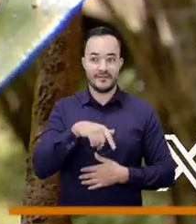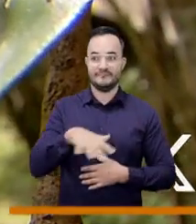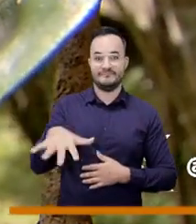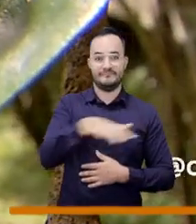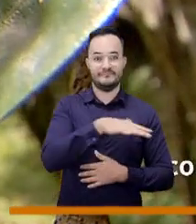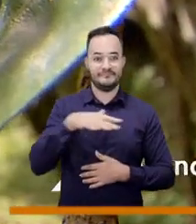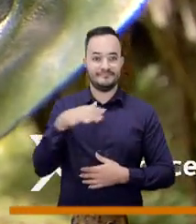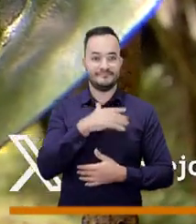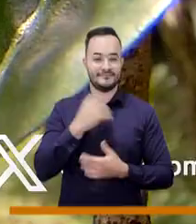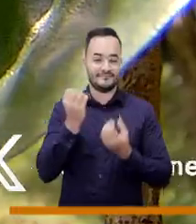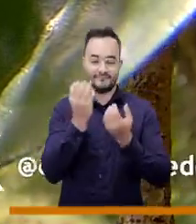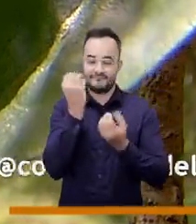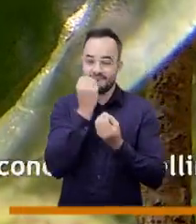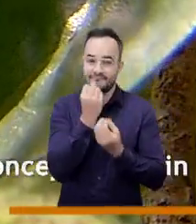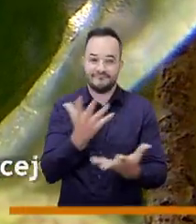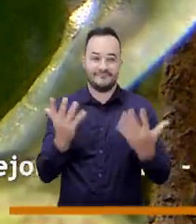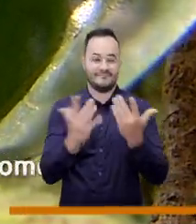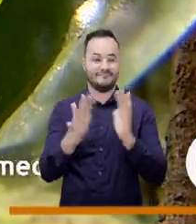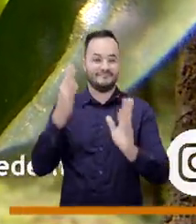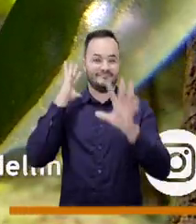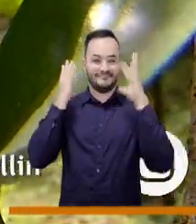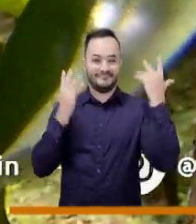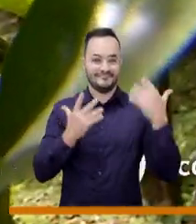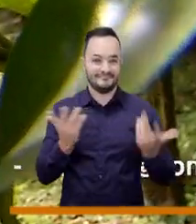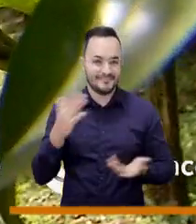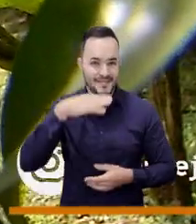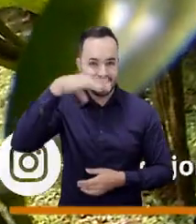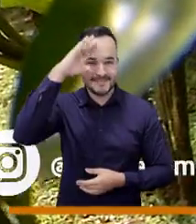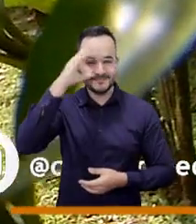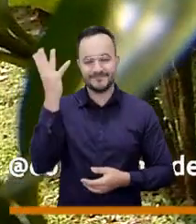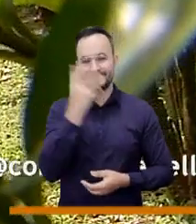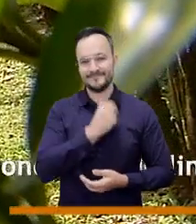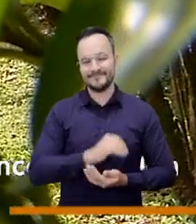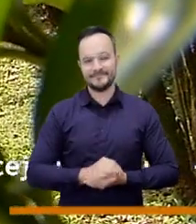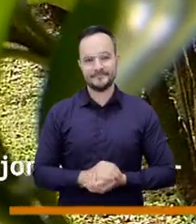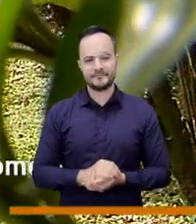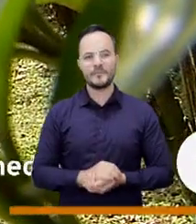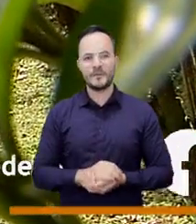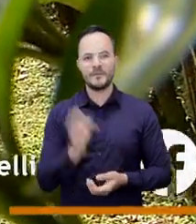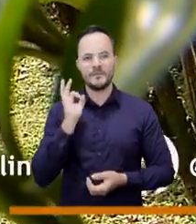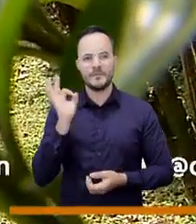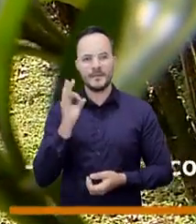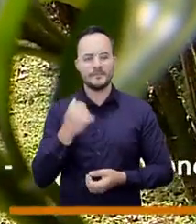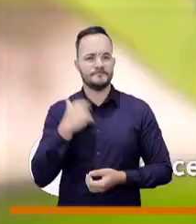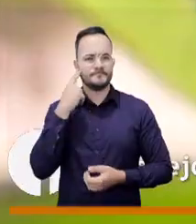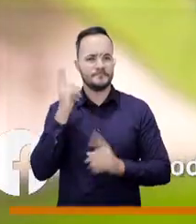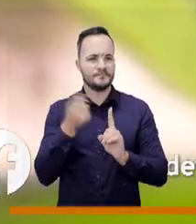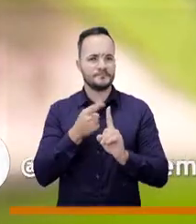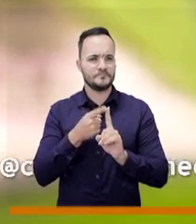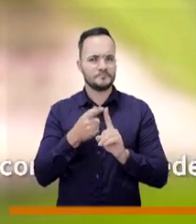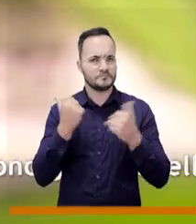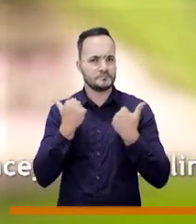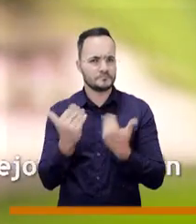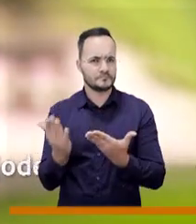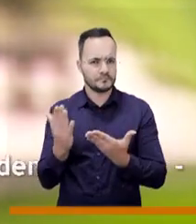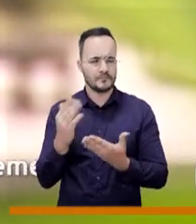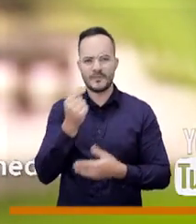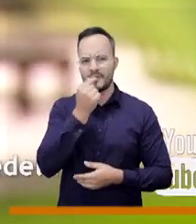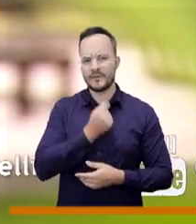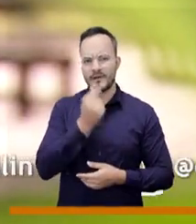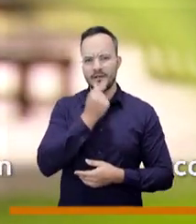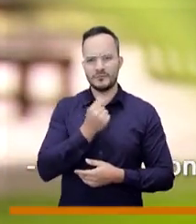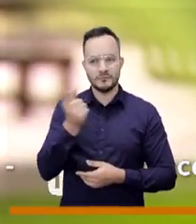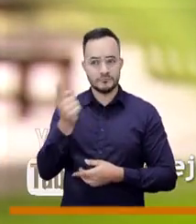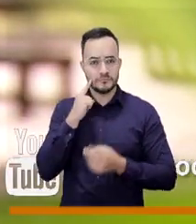de la montaña, la ciudad de la eterna primavera. Bueno, pues, concejal, empecemos por el maestro Fernando Botero.